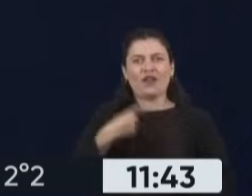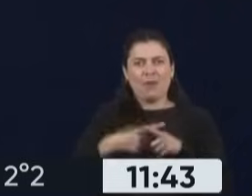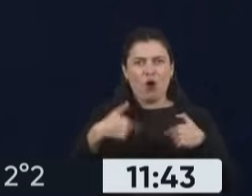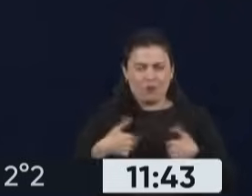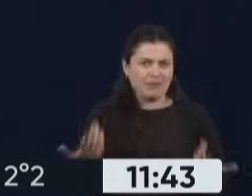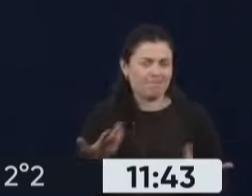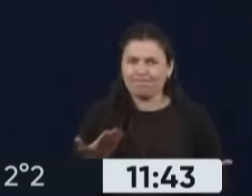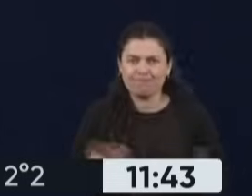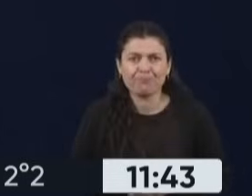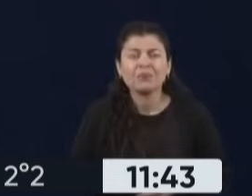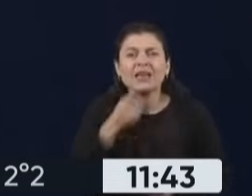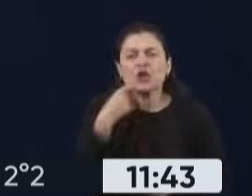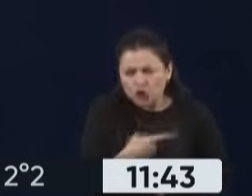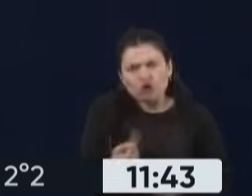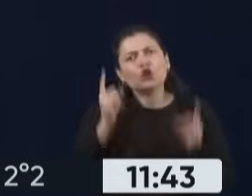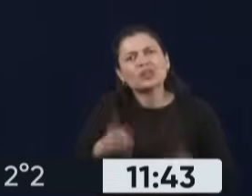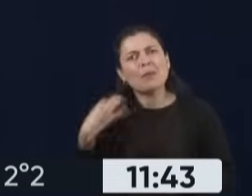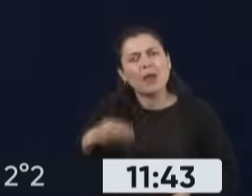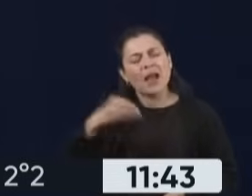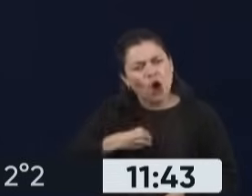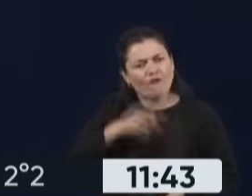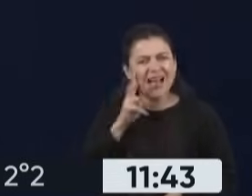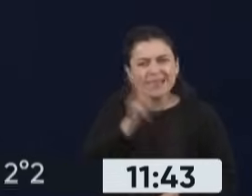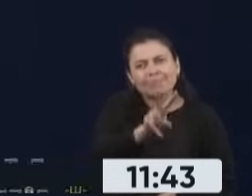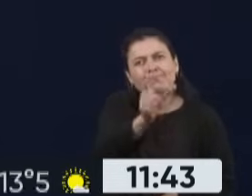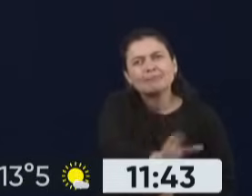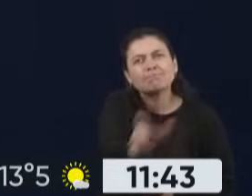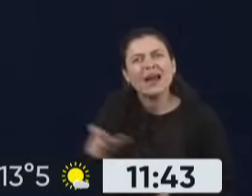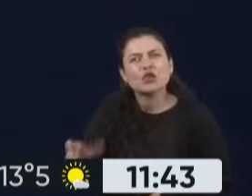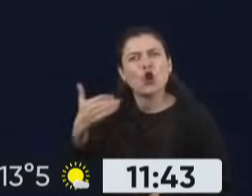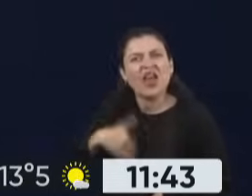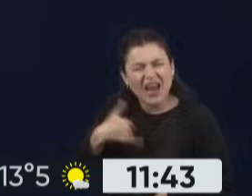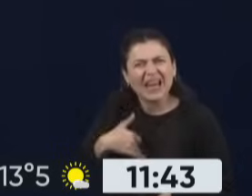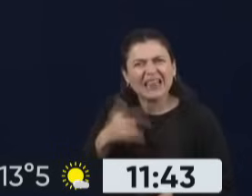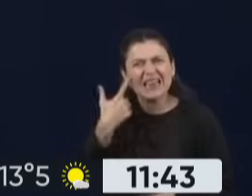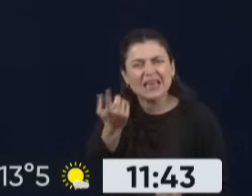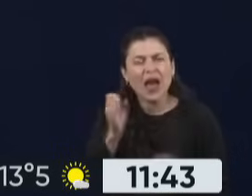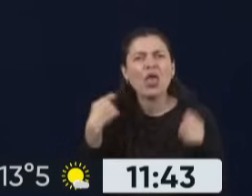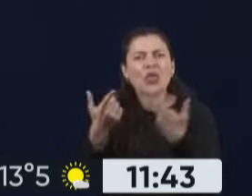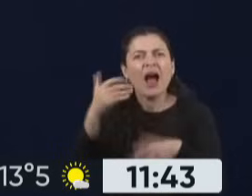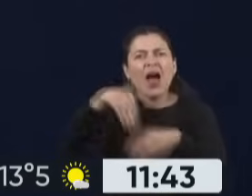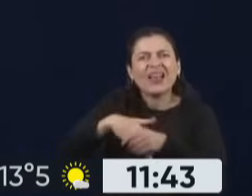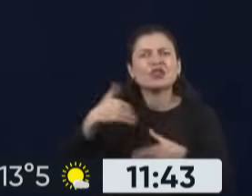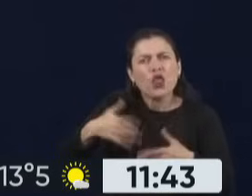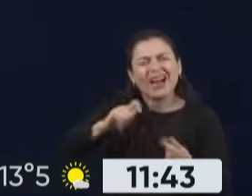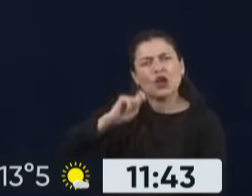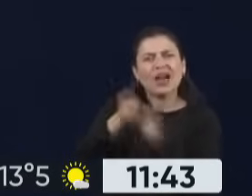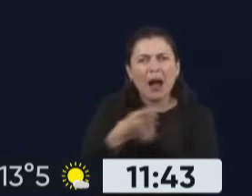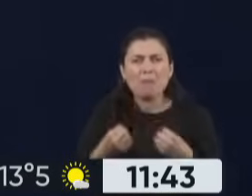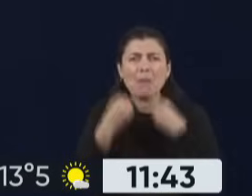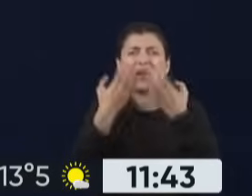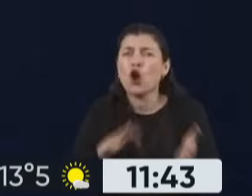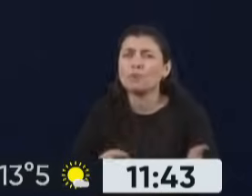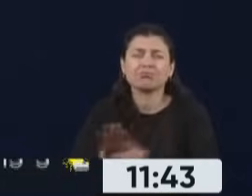Solo si confiamos en la gente y permitimos que el dinero circule libremente, el país podrá salir adelante de una vez y para